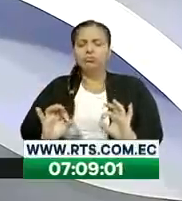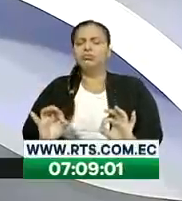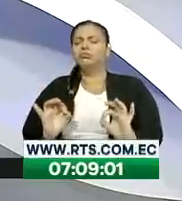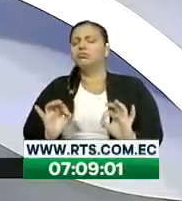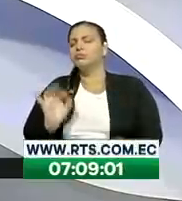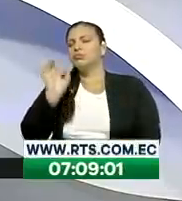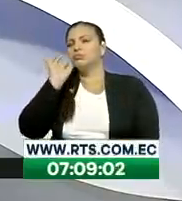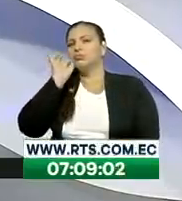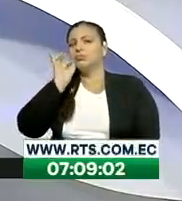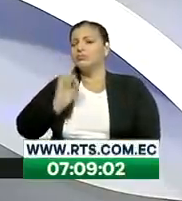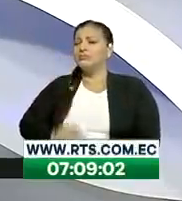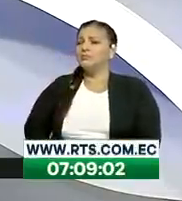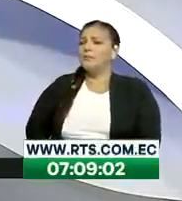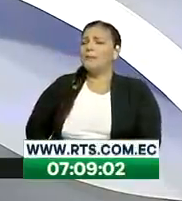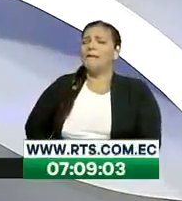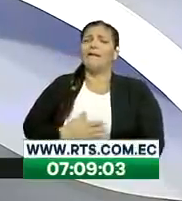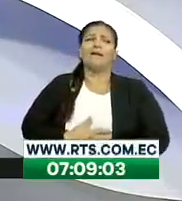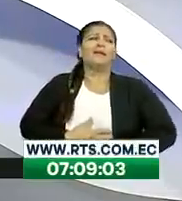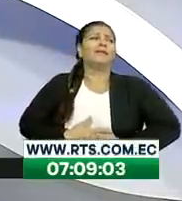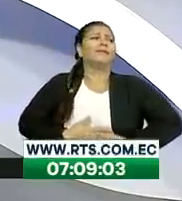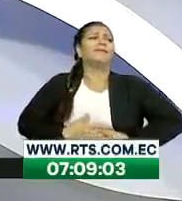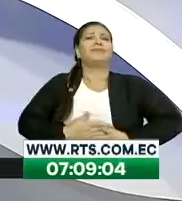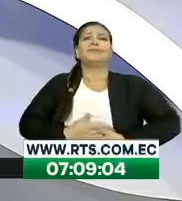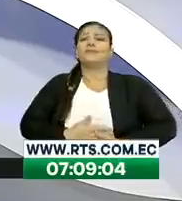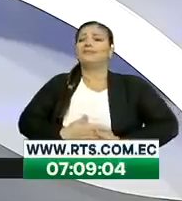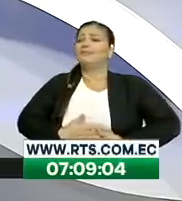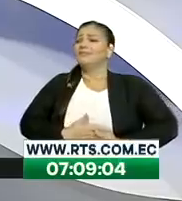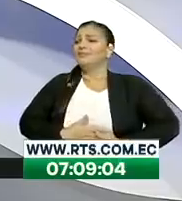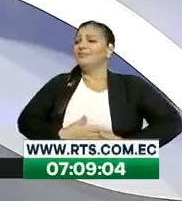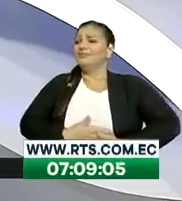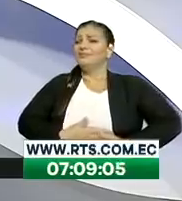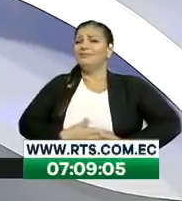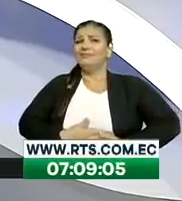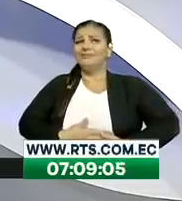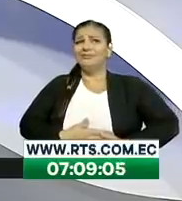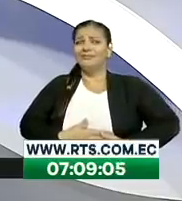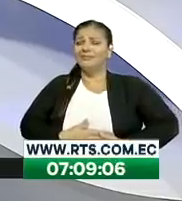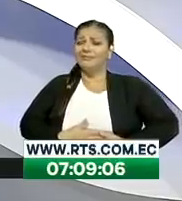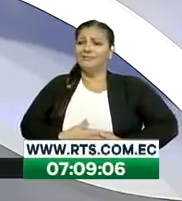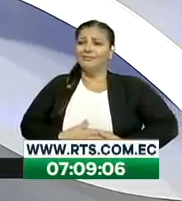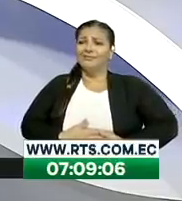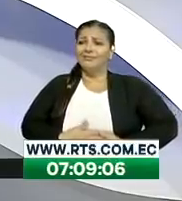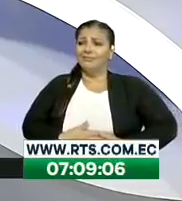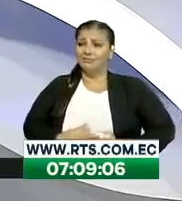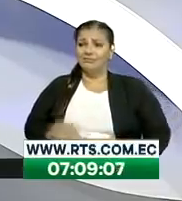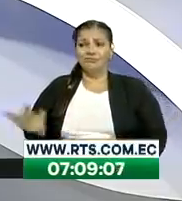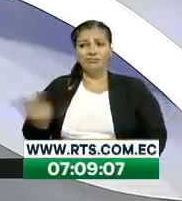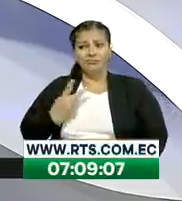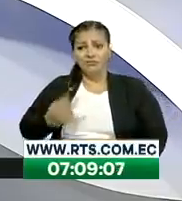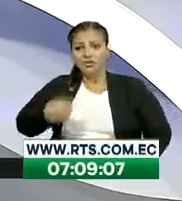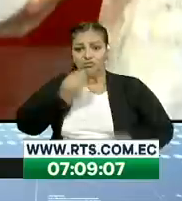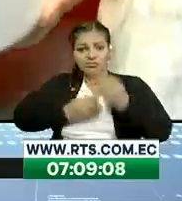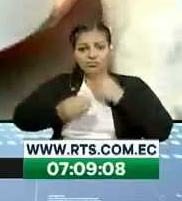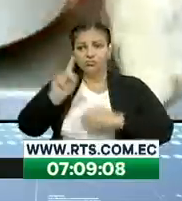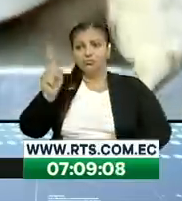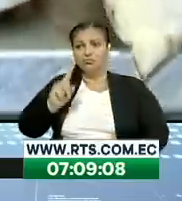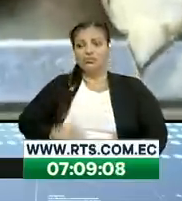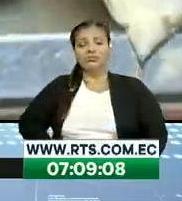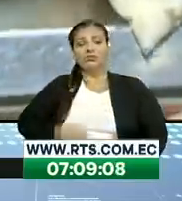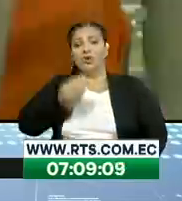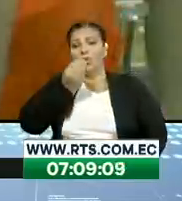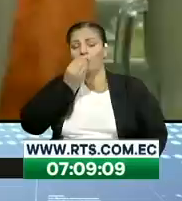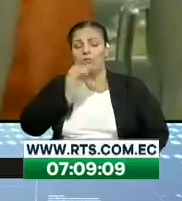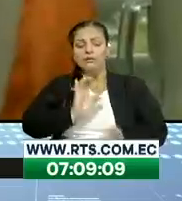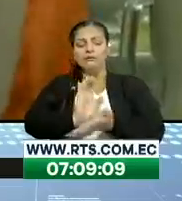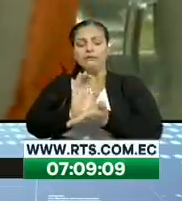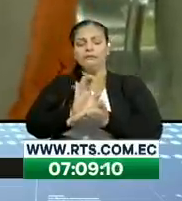mañana hoy? Un hornado. Me va a despertar el apetito. Una fritada. Recuerde que aquello es contraproducente para nosotros dos que estamos a dieta. Sí, mejor es momento de